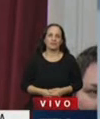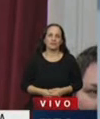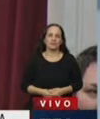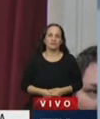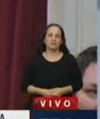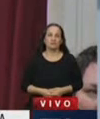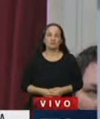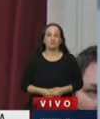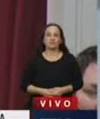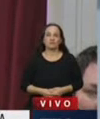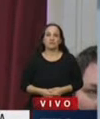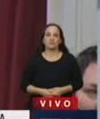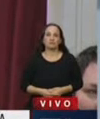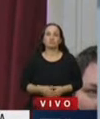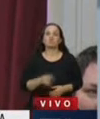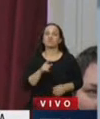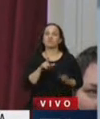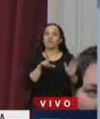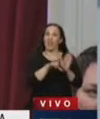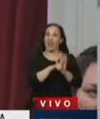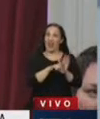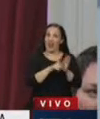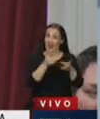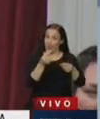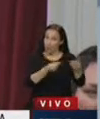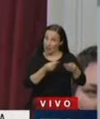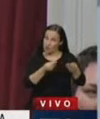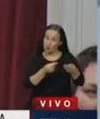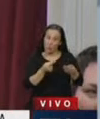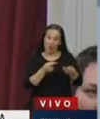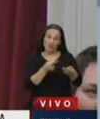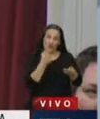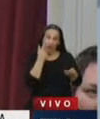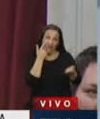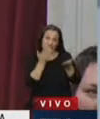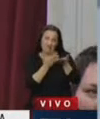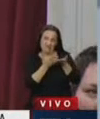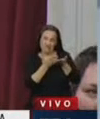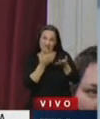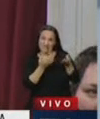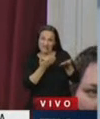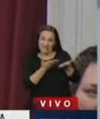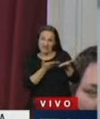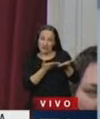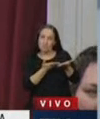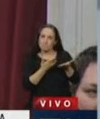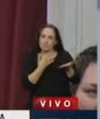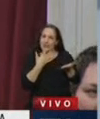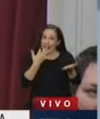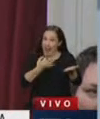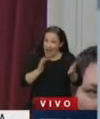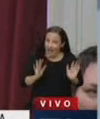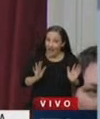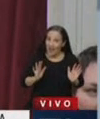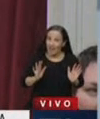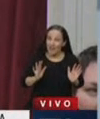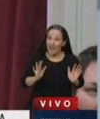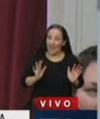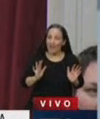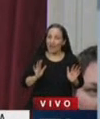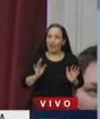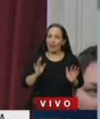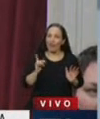votar en contra todos y cada uno de esos artículos que vos mencionás que contemplan algún tipo de suba de impuestos. Antes, porque acá Manuel te quiere hacer una